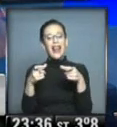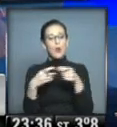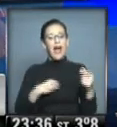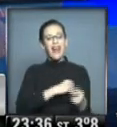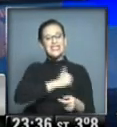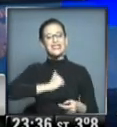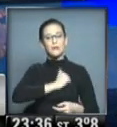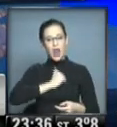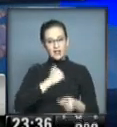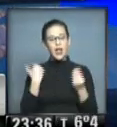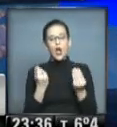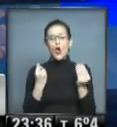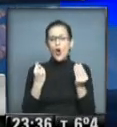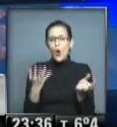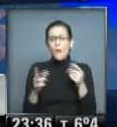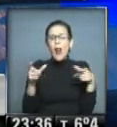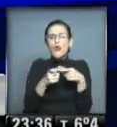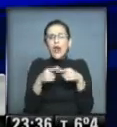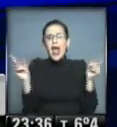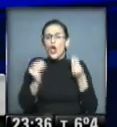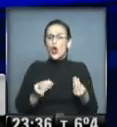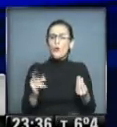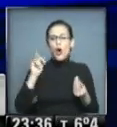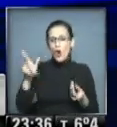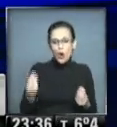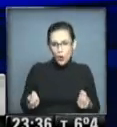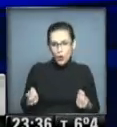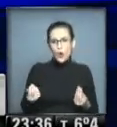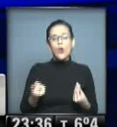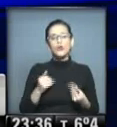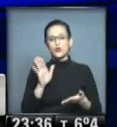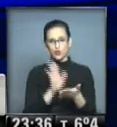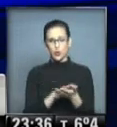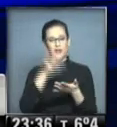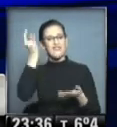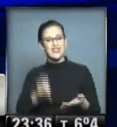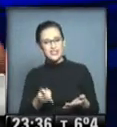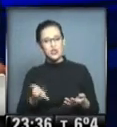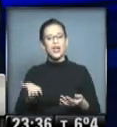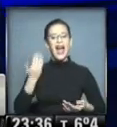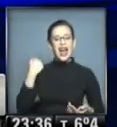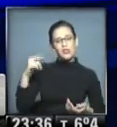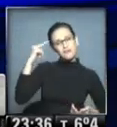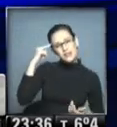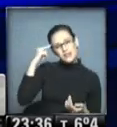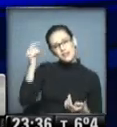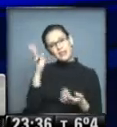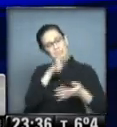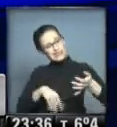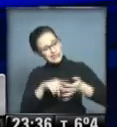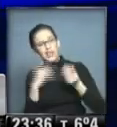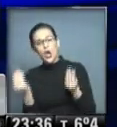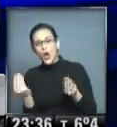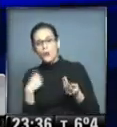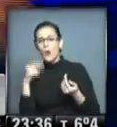llegas a un largometraje? ¿Fuiste? ¿Hay algo de documental, algo de ficción? ¿Hiciste el guion antes? ¿Fuiste, te encontraste con las imágenes y